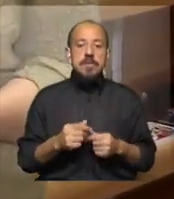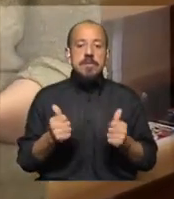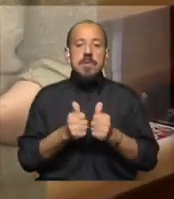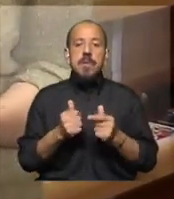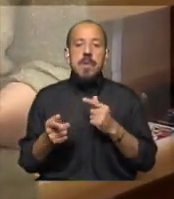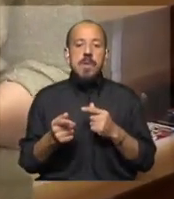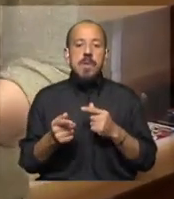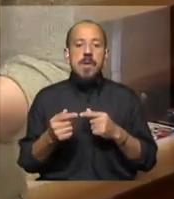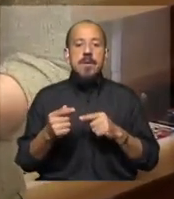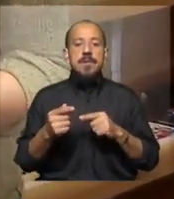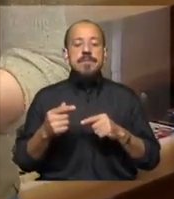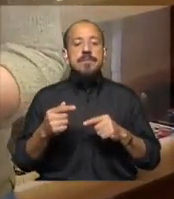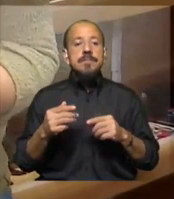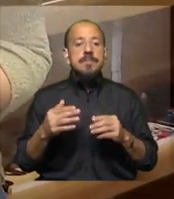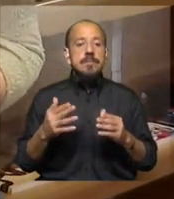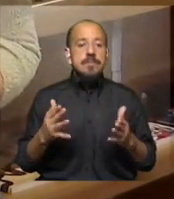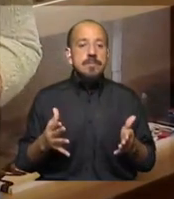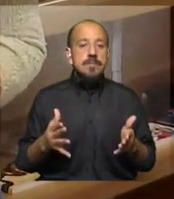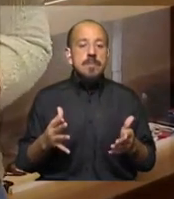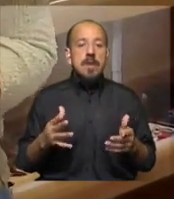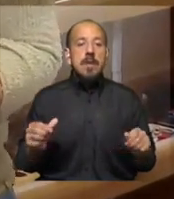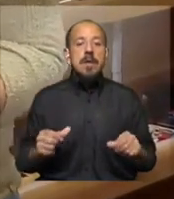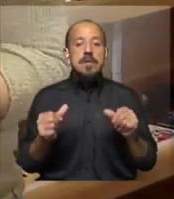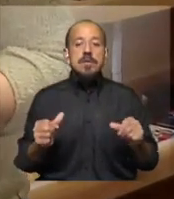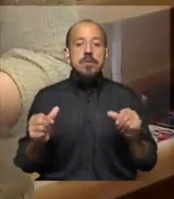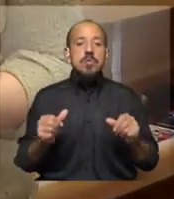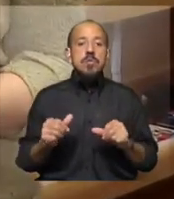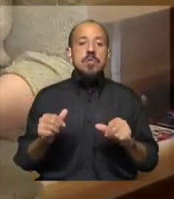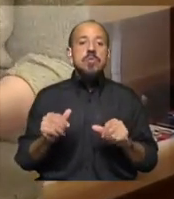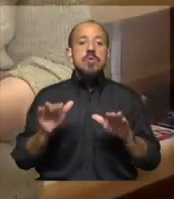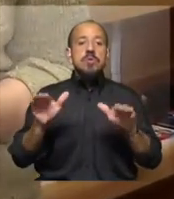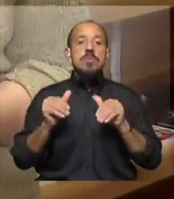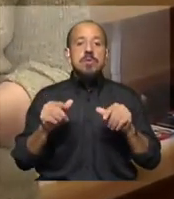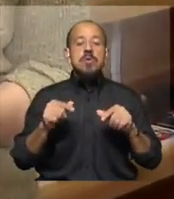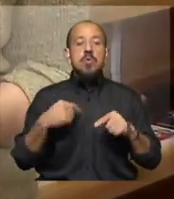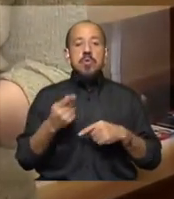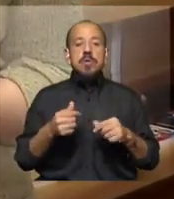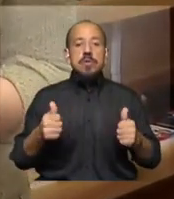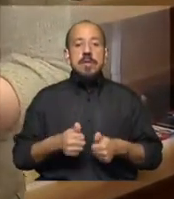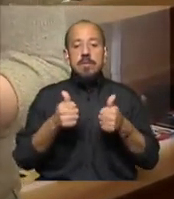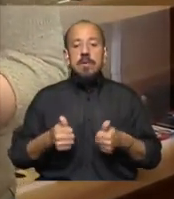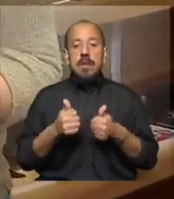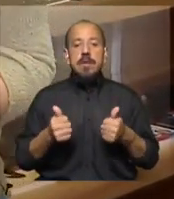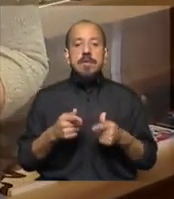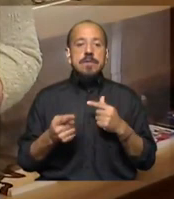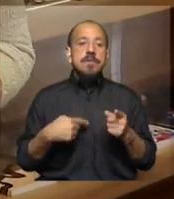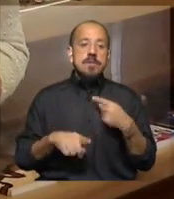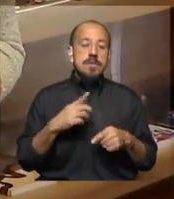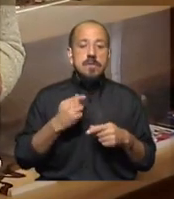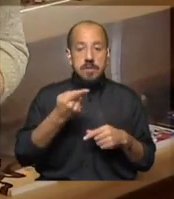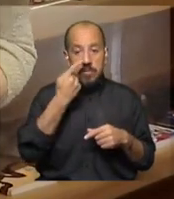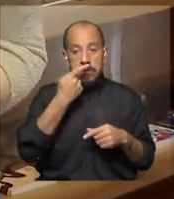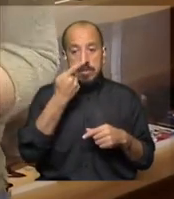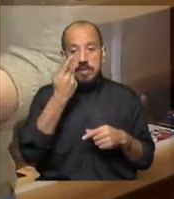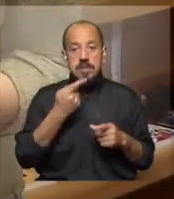con la editorial que hay lanzaron un llamado como para tener otras actividades del estilo así que bueno es muy interesante